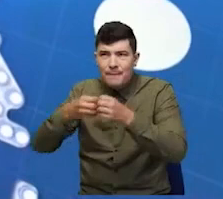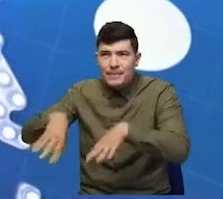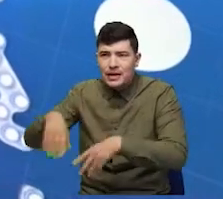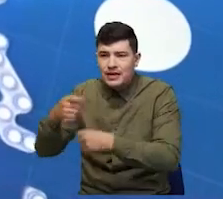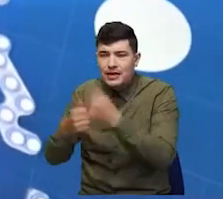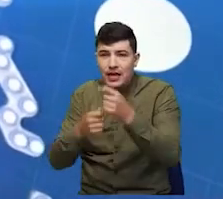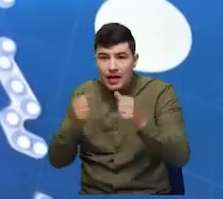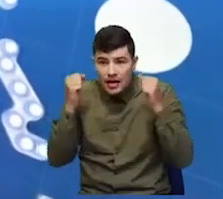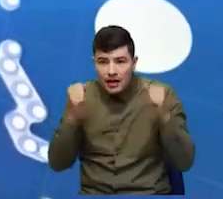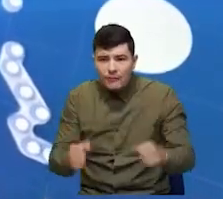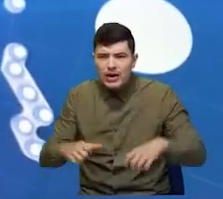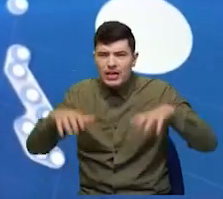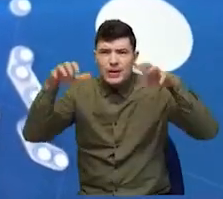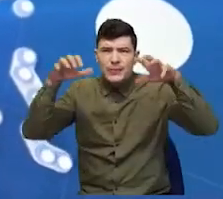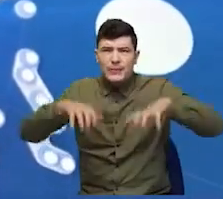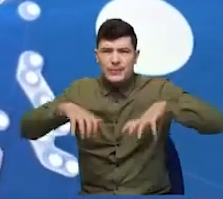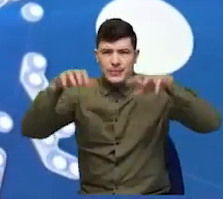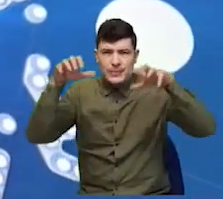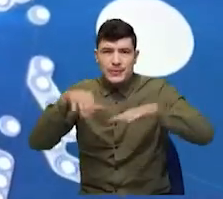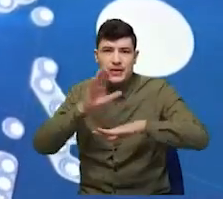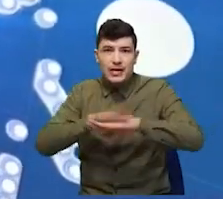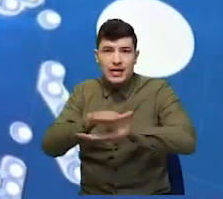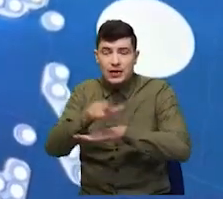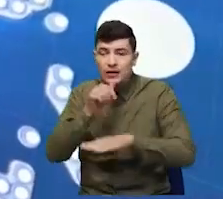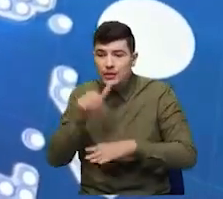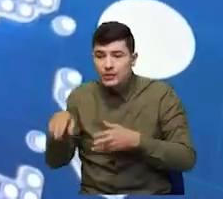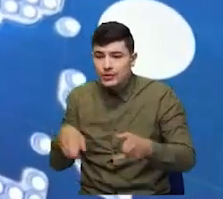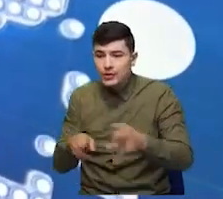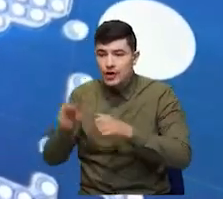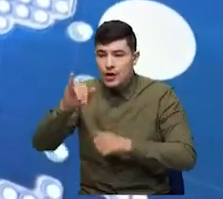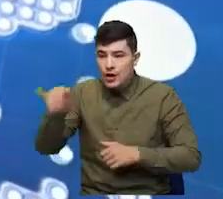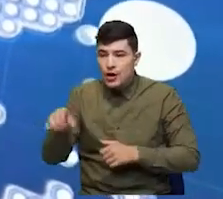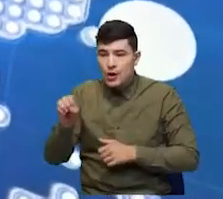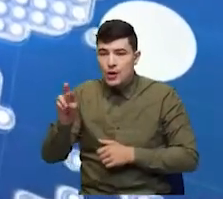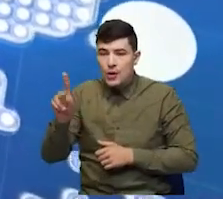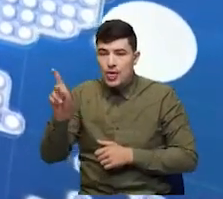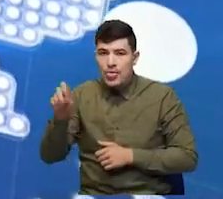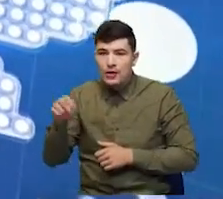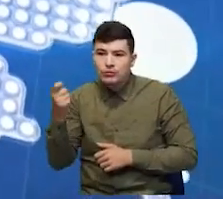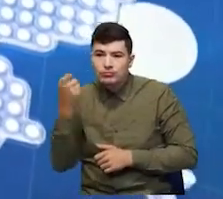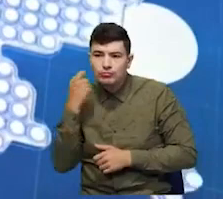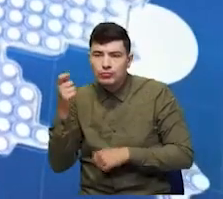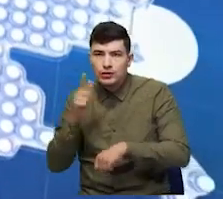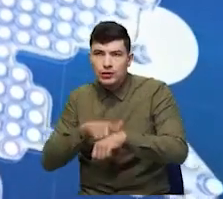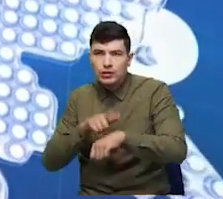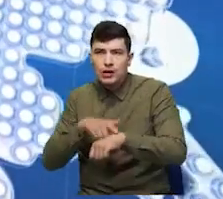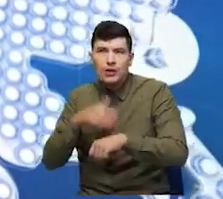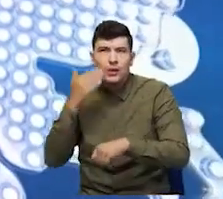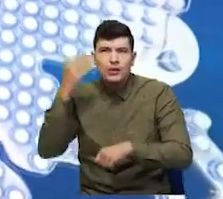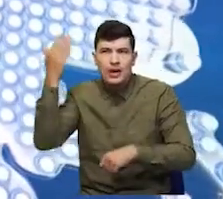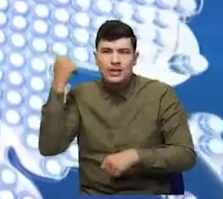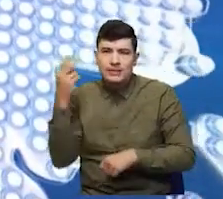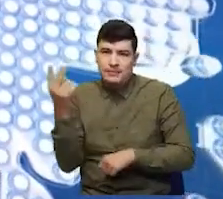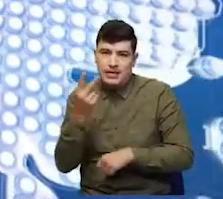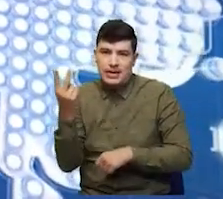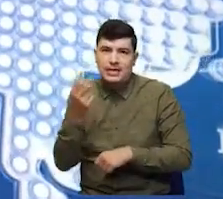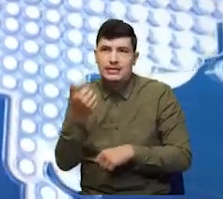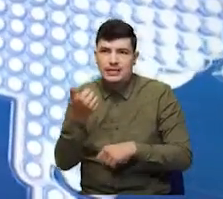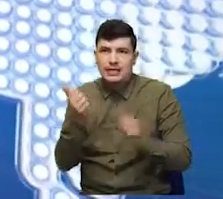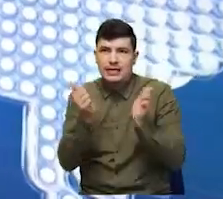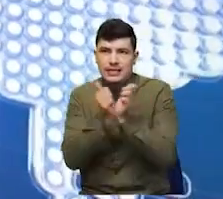Las fuertes lluvias presentadas provocaron que el río Jordán se desbordara en las últimas horas de la tarde del pasado viernes 10 de mayo.